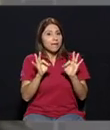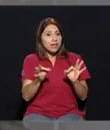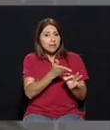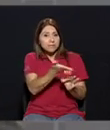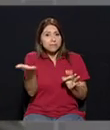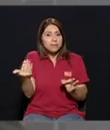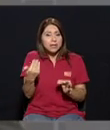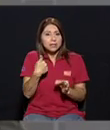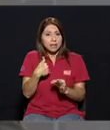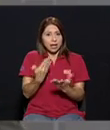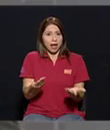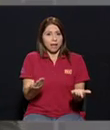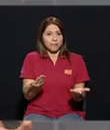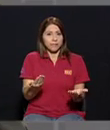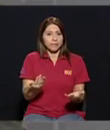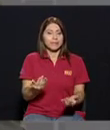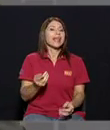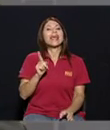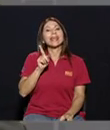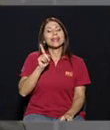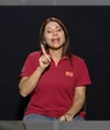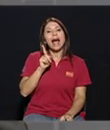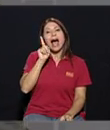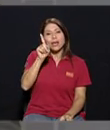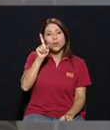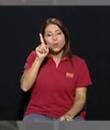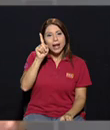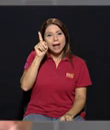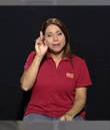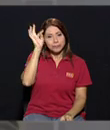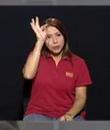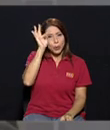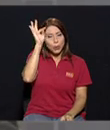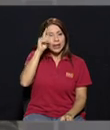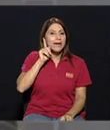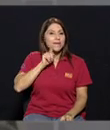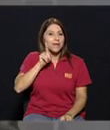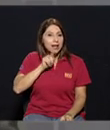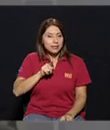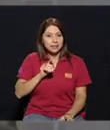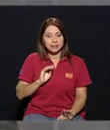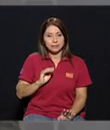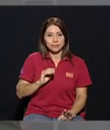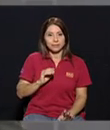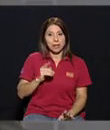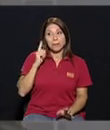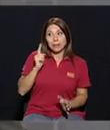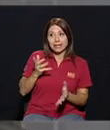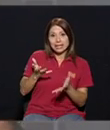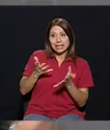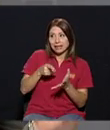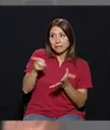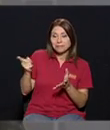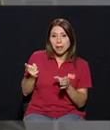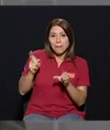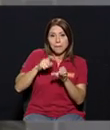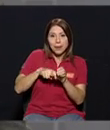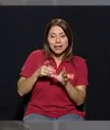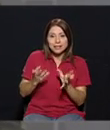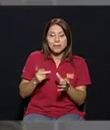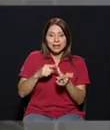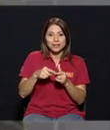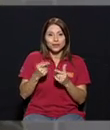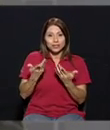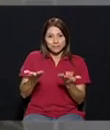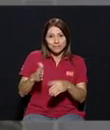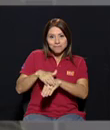falsa la tesis, para ceder la palabra a otros compañeros que quieren intervenir, desde luego a Diana,